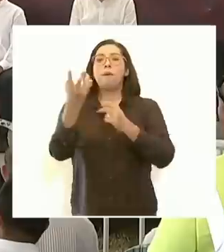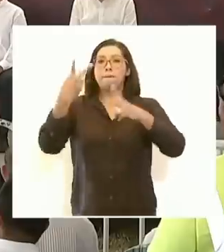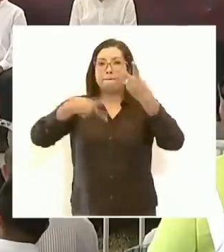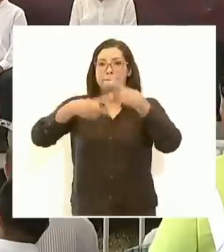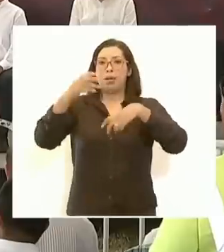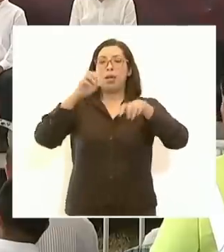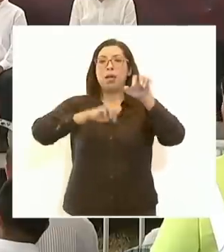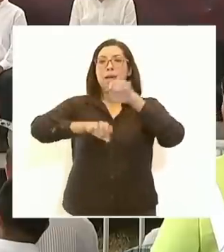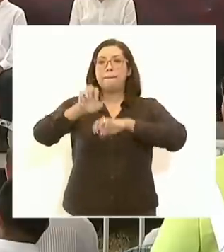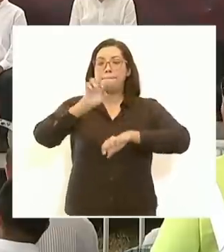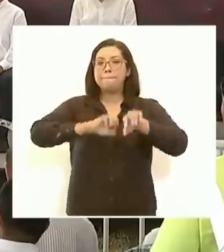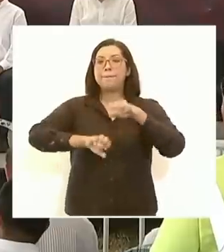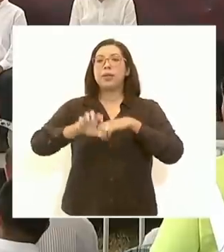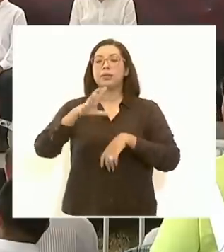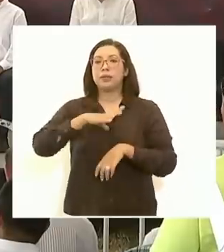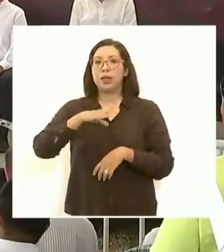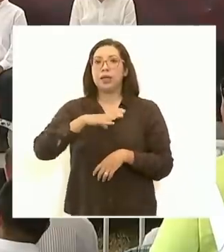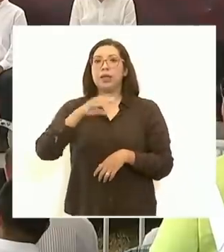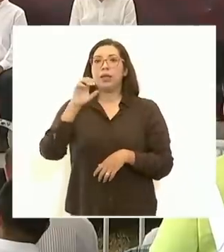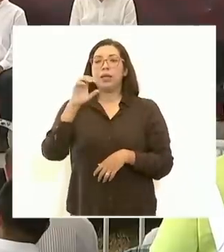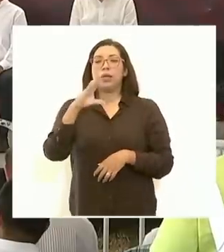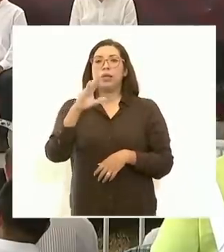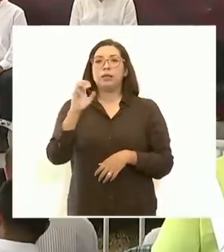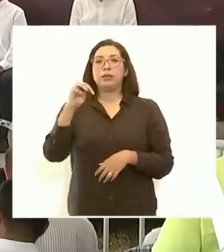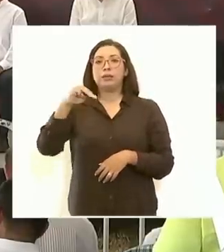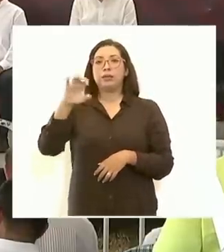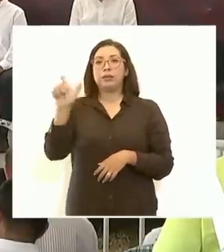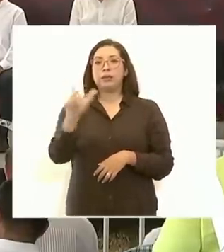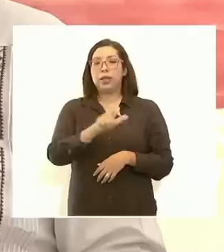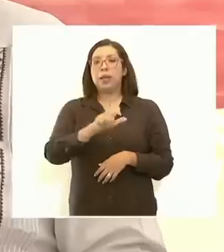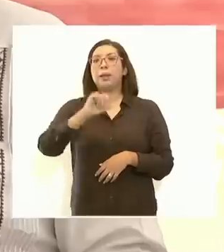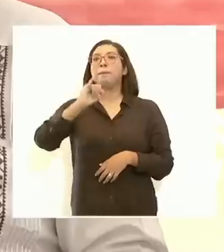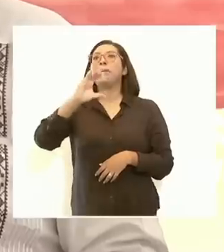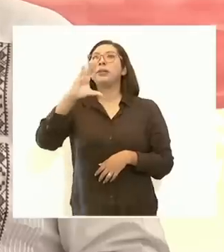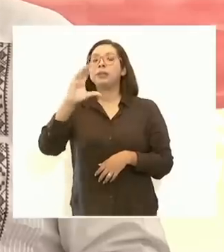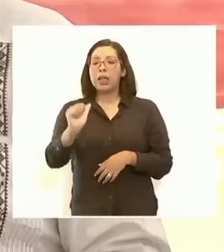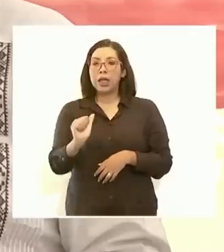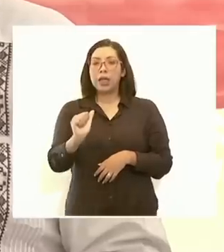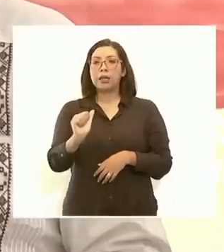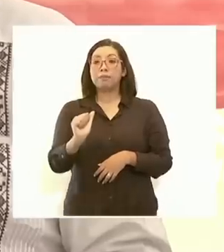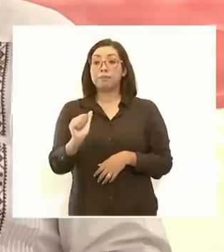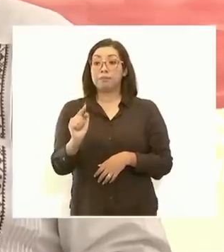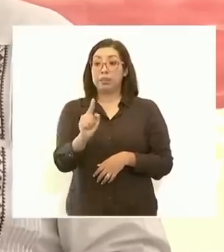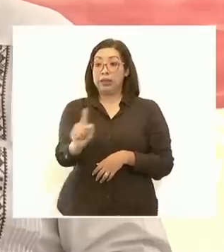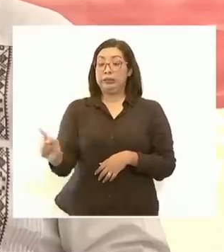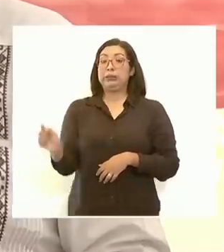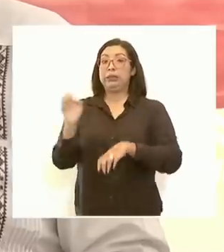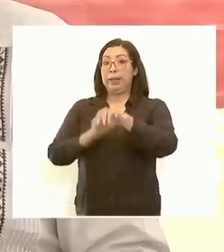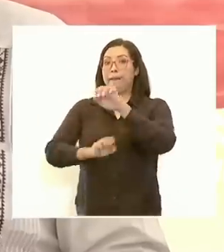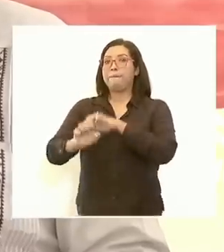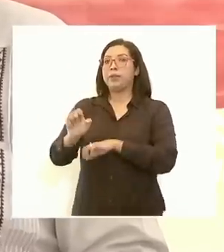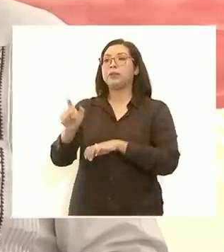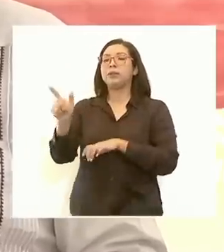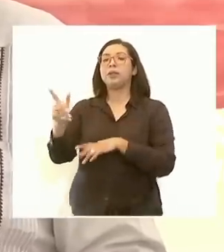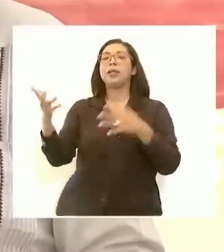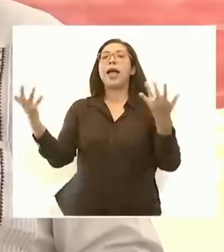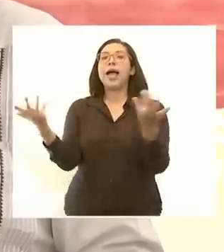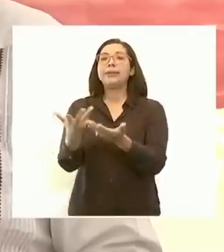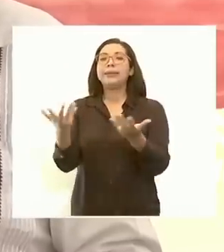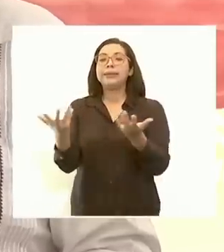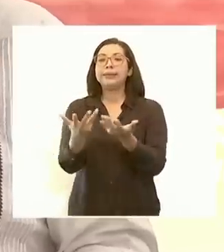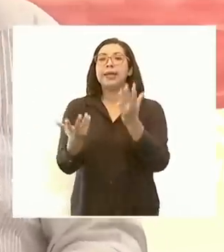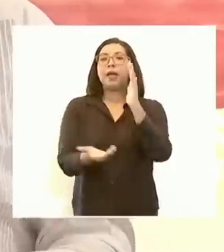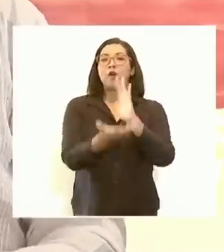que esté Cemex, que esté ICA, las empresas que van a ejecutar